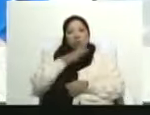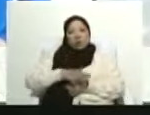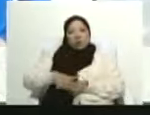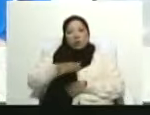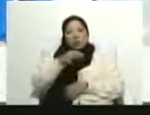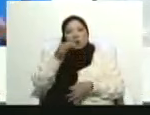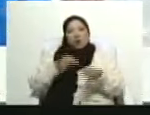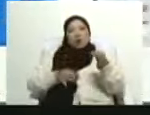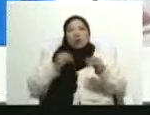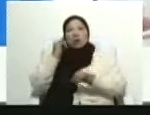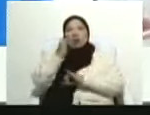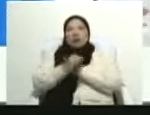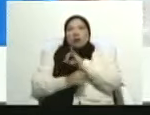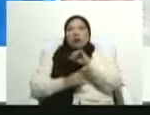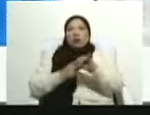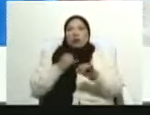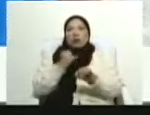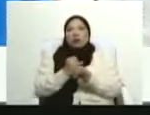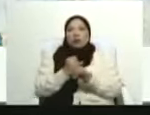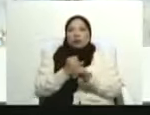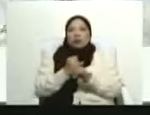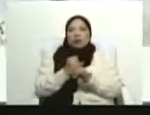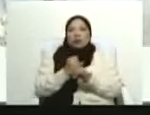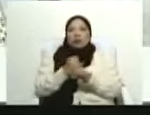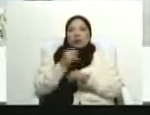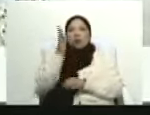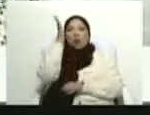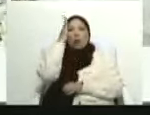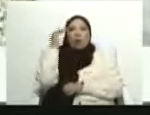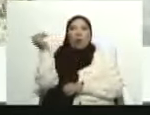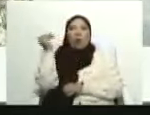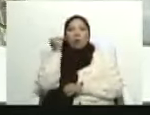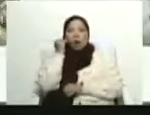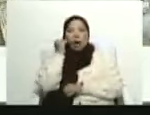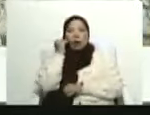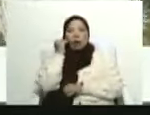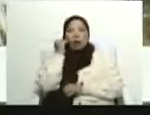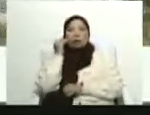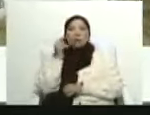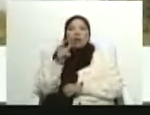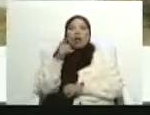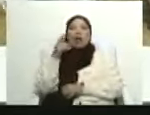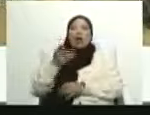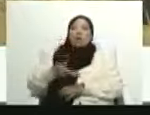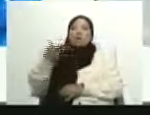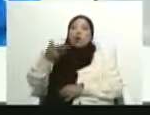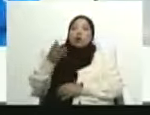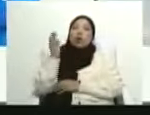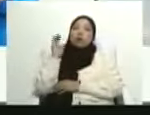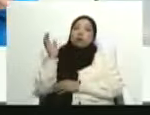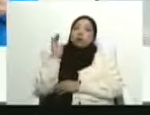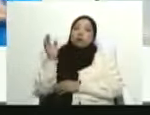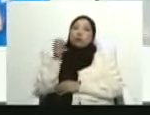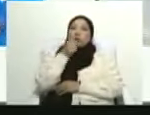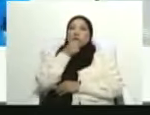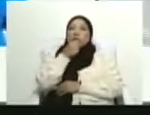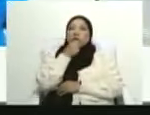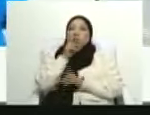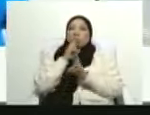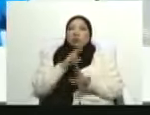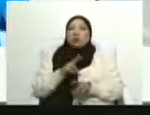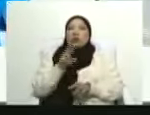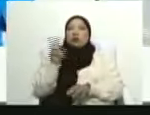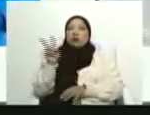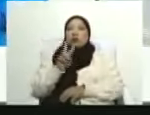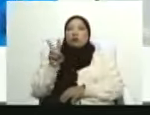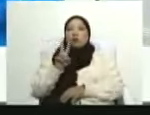Penal Internacional en la ciudad de La Haya, en Países Bajos, donde ha tenido lugar una audiencia muy importante en respuesta a la solicitud que hizo Venezuela